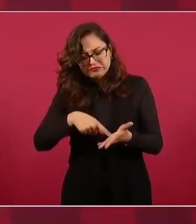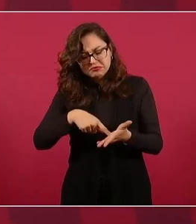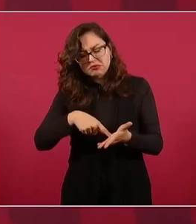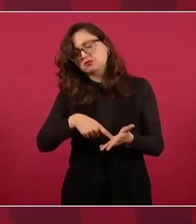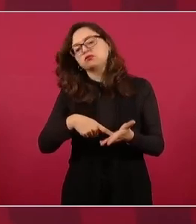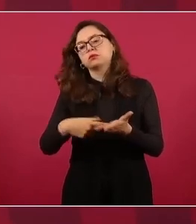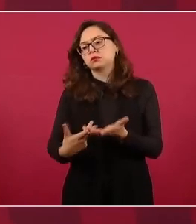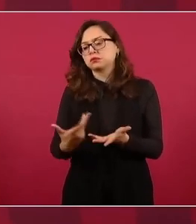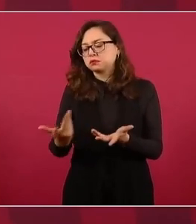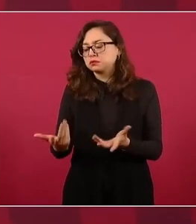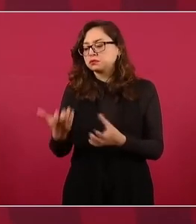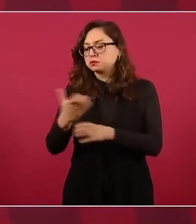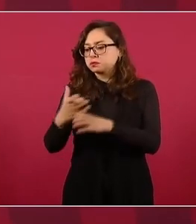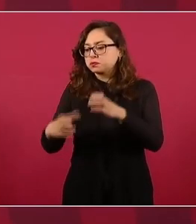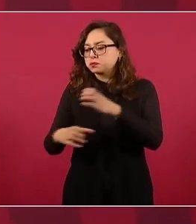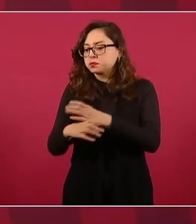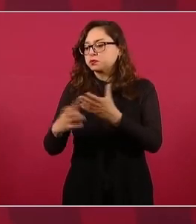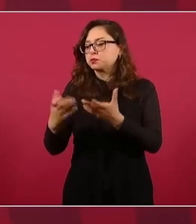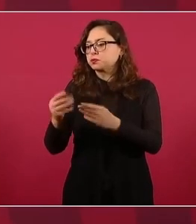hacer una cosa pública